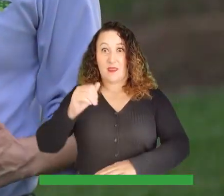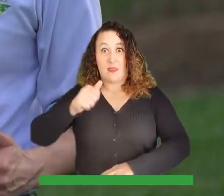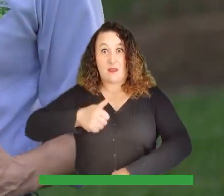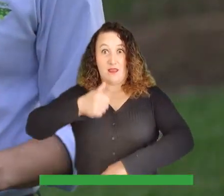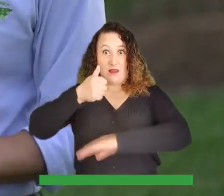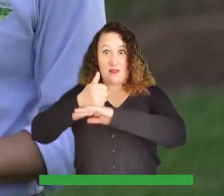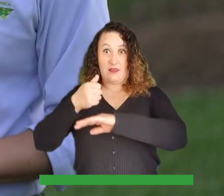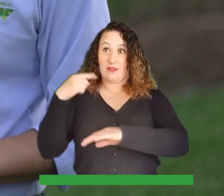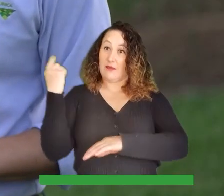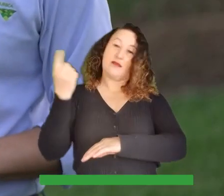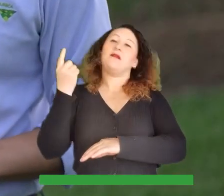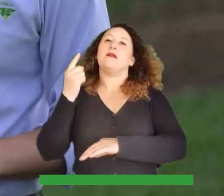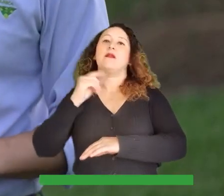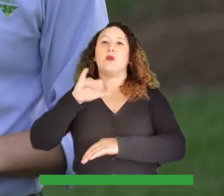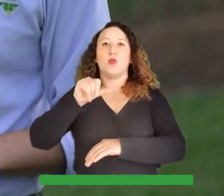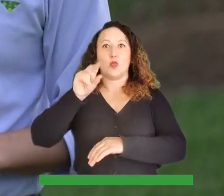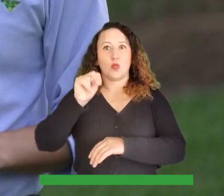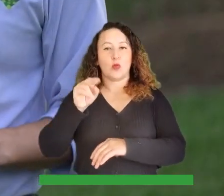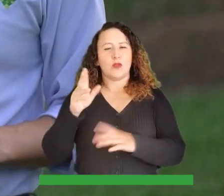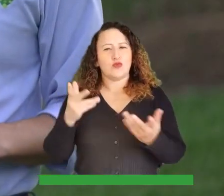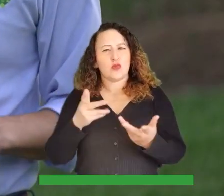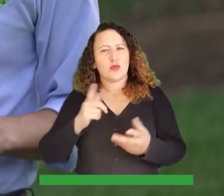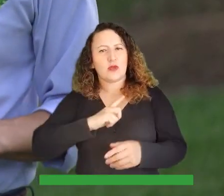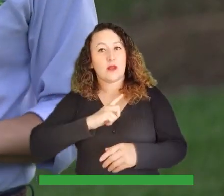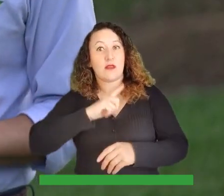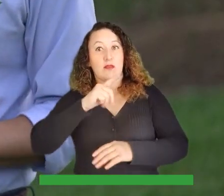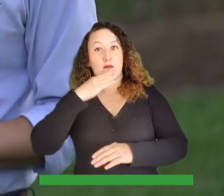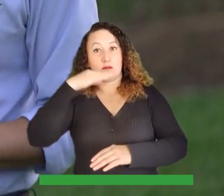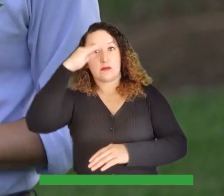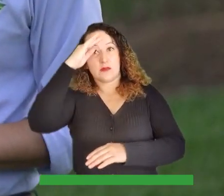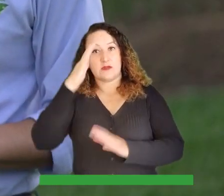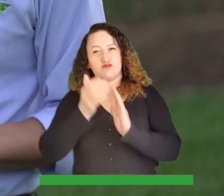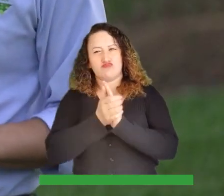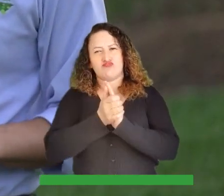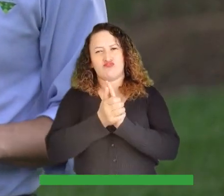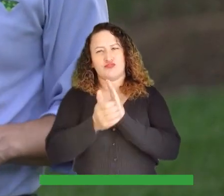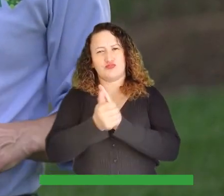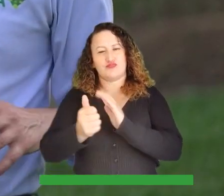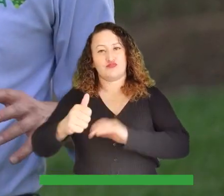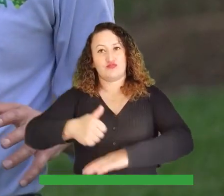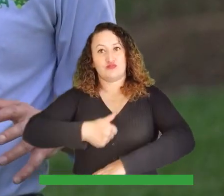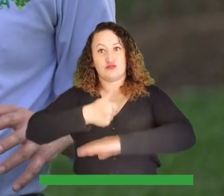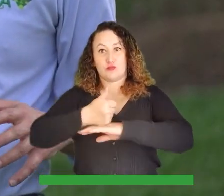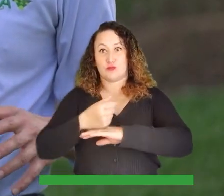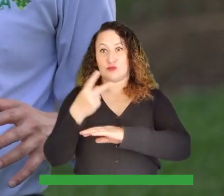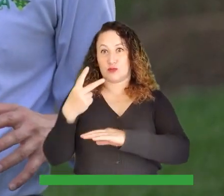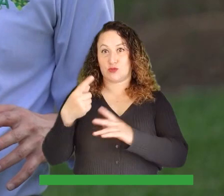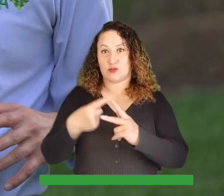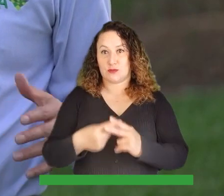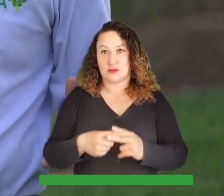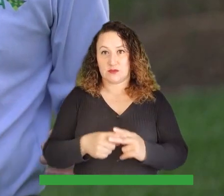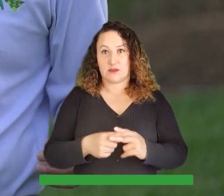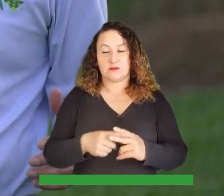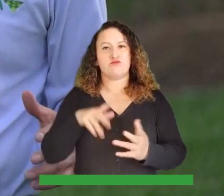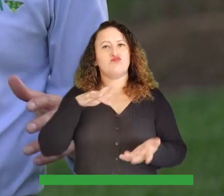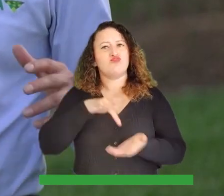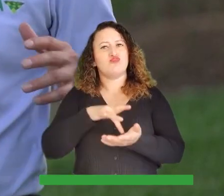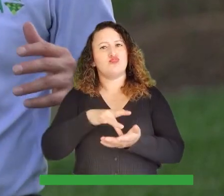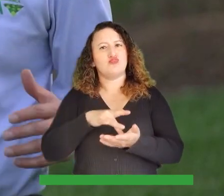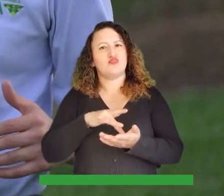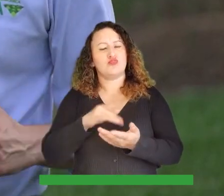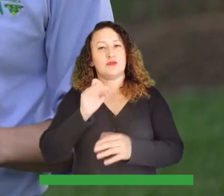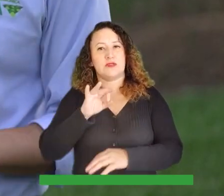Nuestro gerente general Juan Fernando Roa lideró en Medellín dos talleres de habilidades gerenciales al cierre de este 2023 en el que participaron